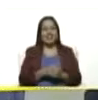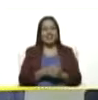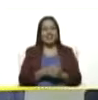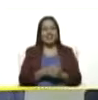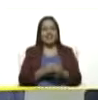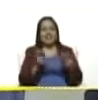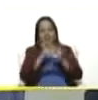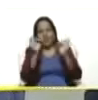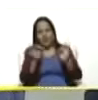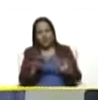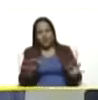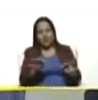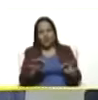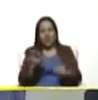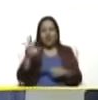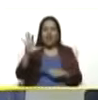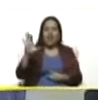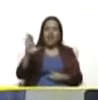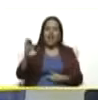Variedad Caturra,